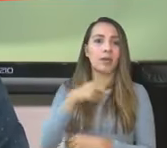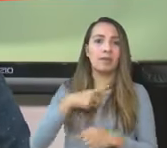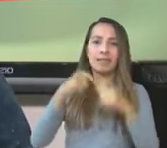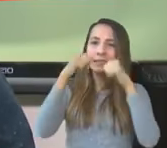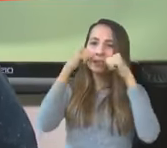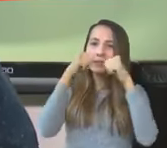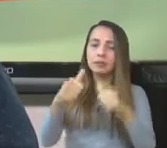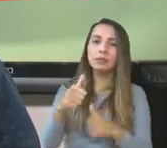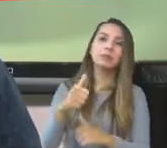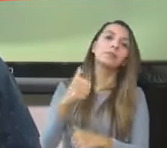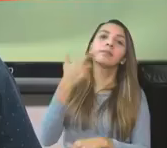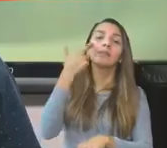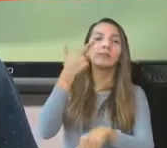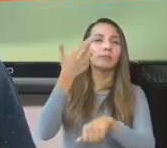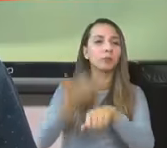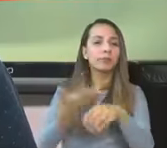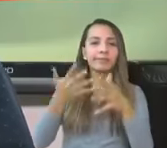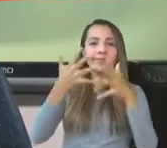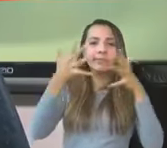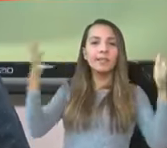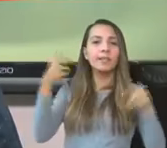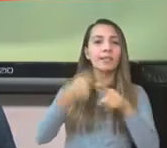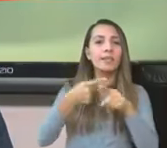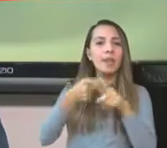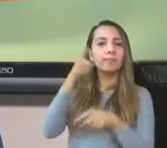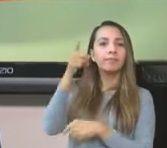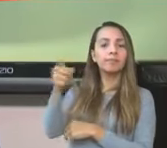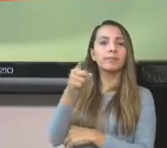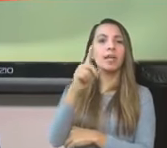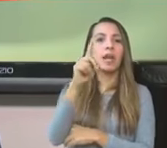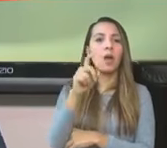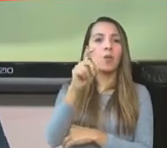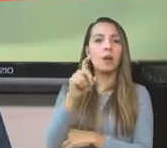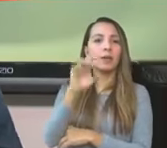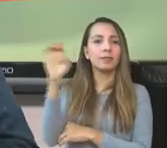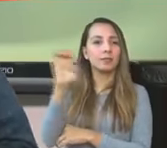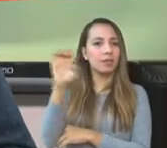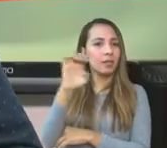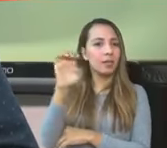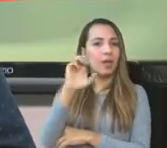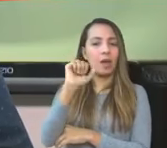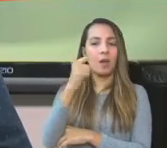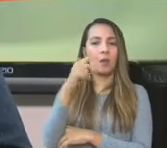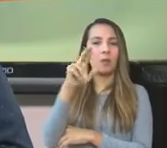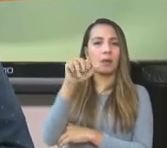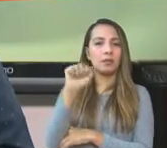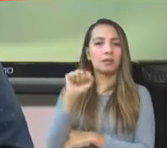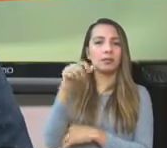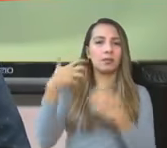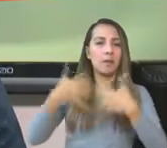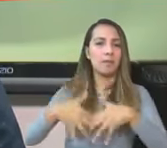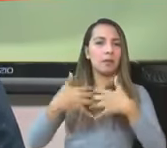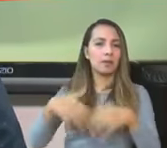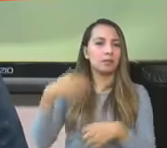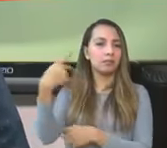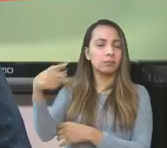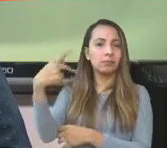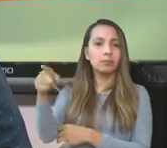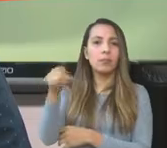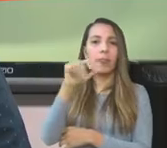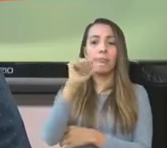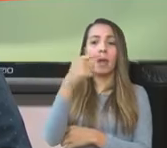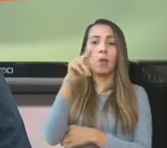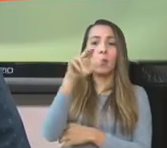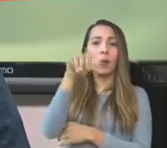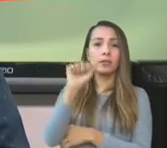una responsabilidad de una empresa que se llama Aguas Ensenada, porque hay que recordar que Aguas Ensenada es